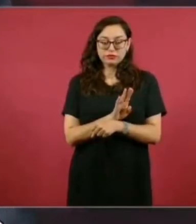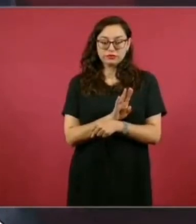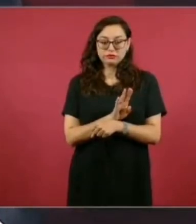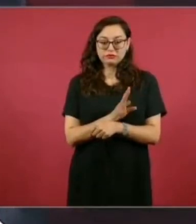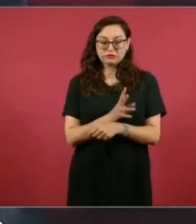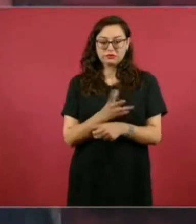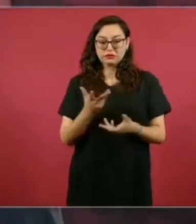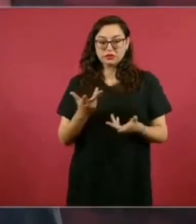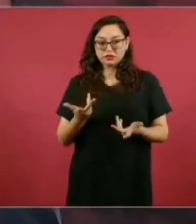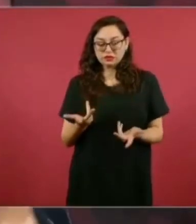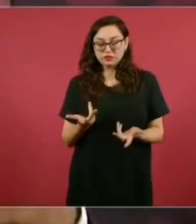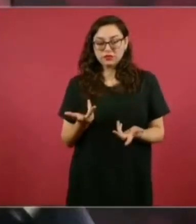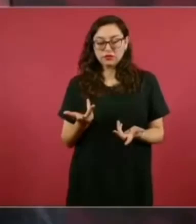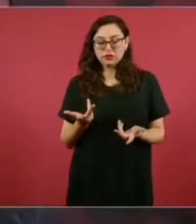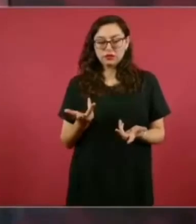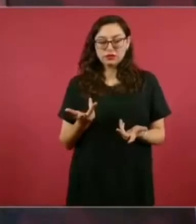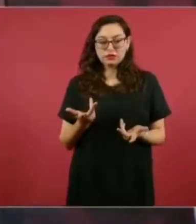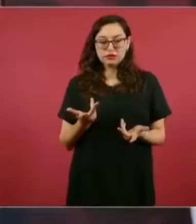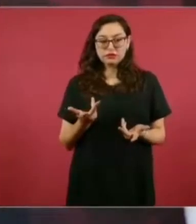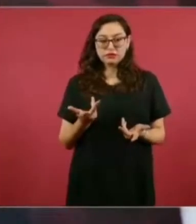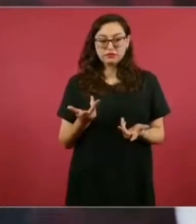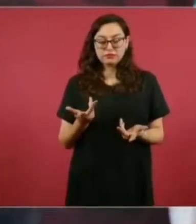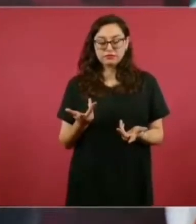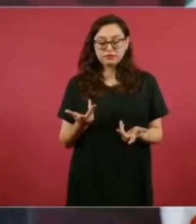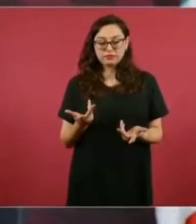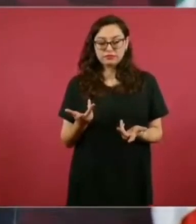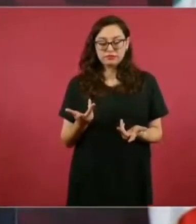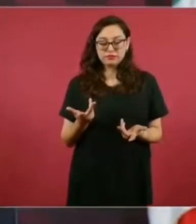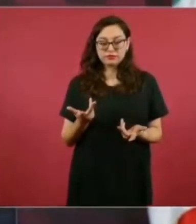el que se